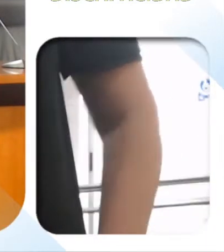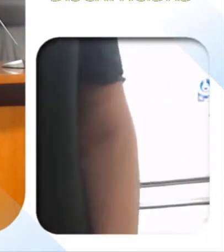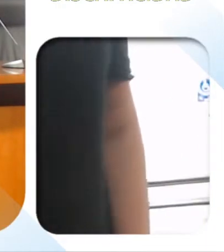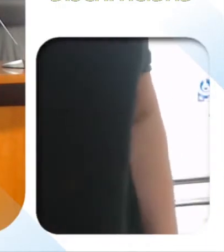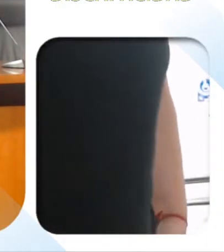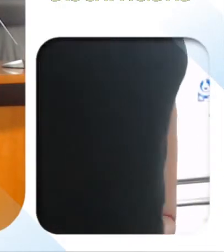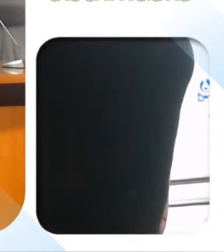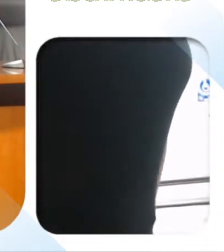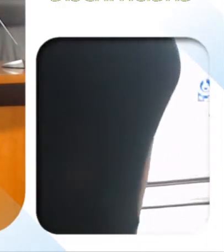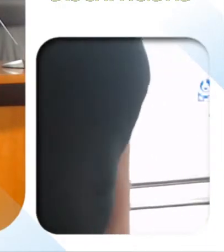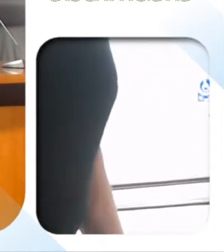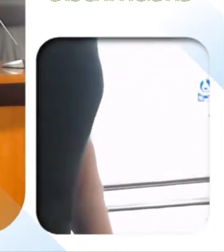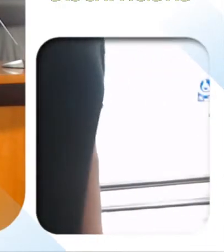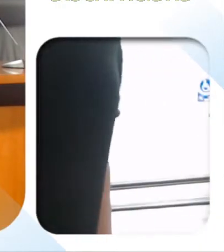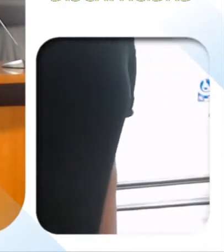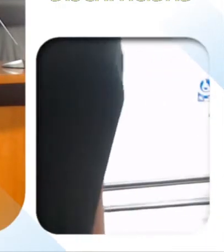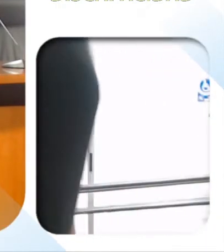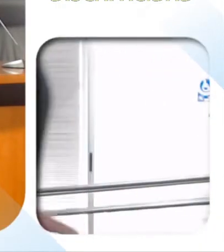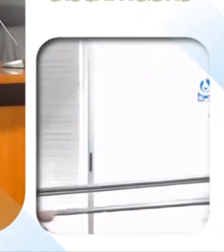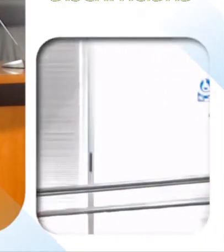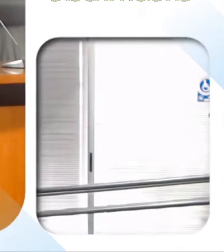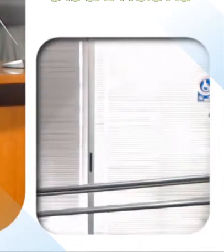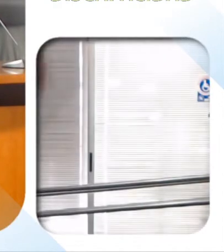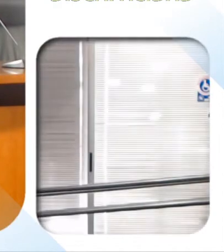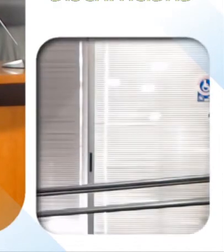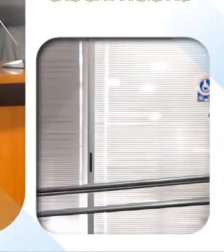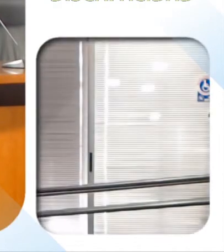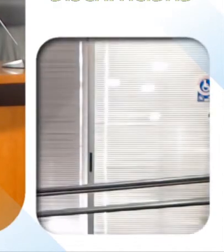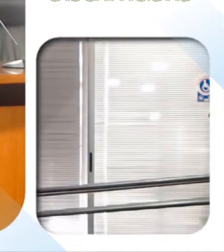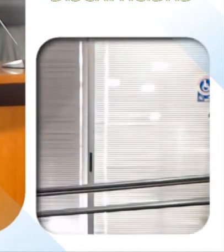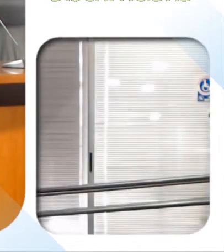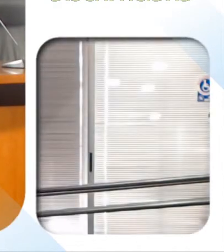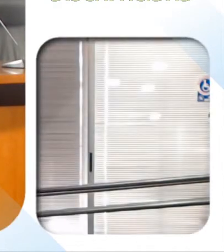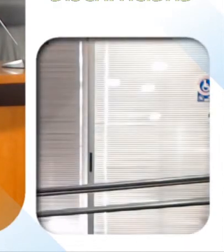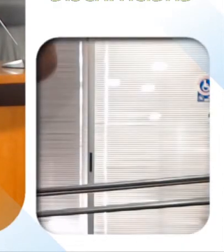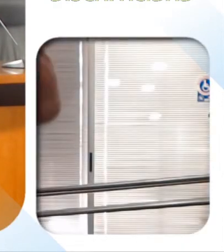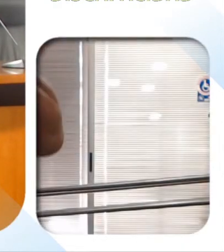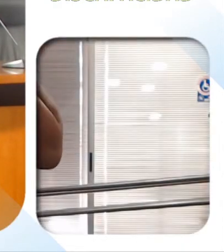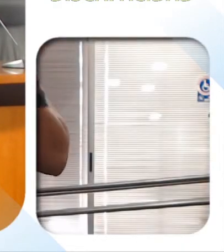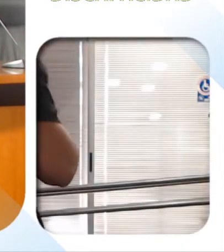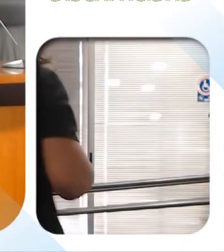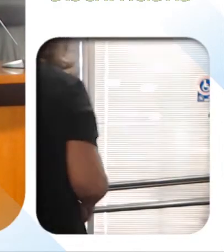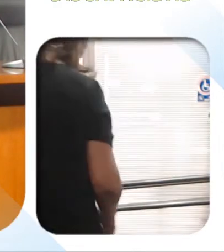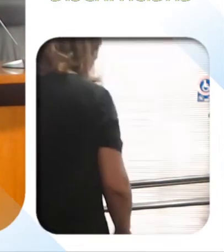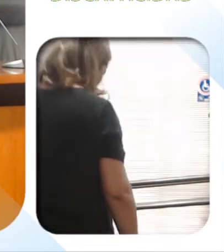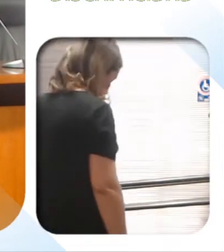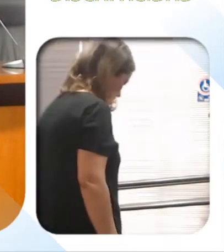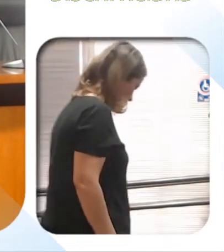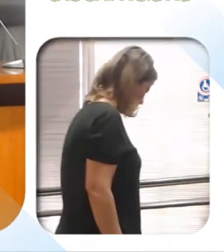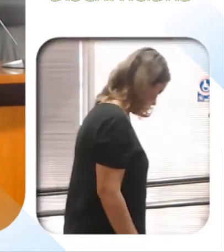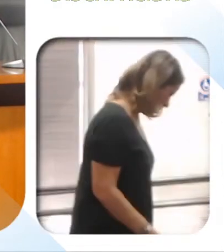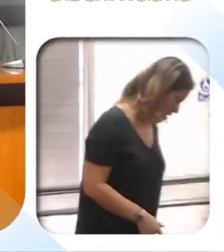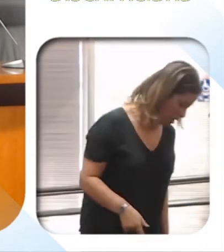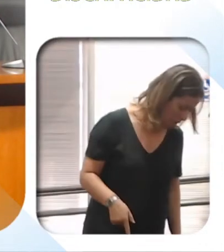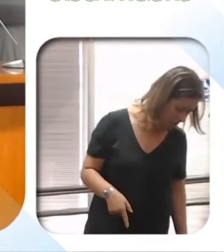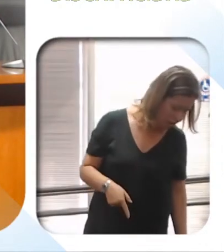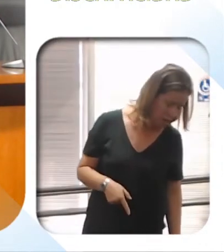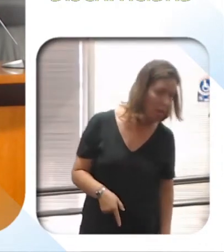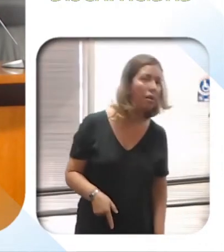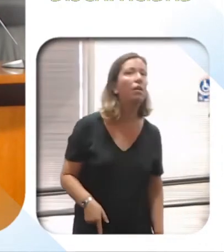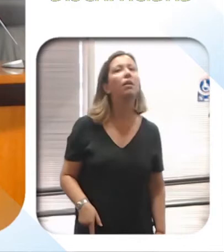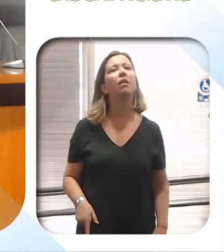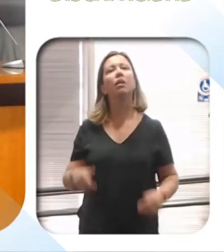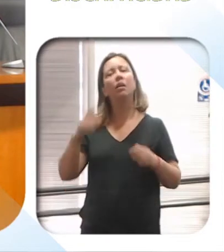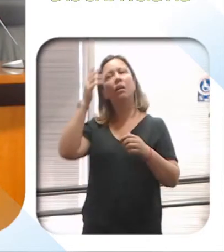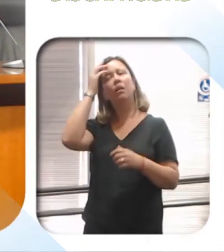para mí era muy novedoso. Seguramente muchos de ustedes ya los conocían y sin duda quienes integran hoy la comisión y los